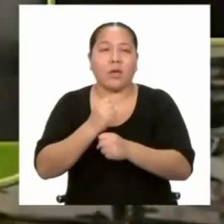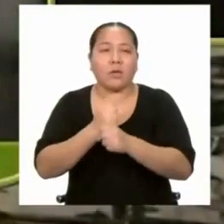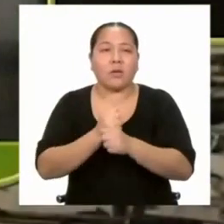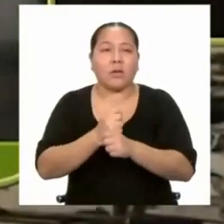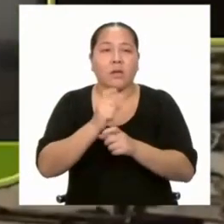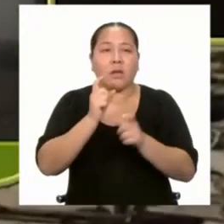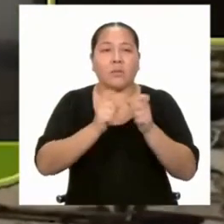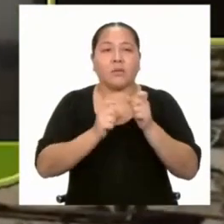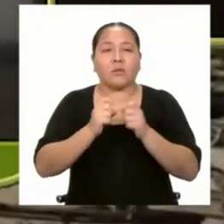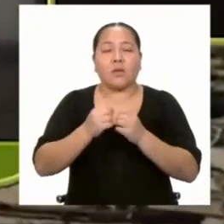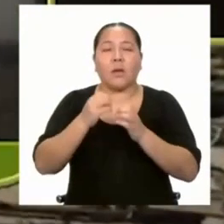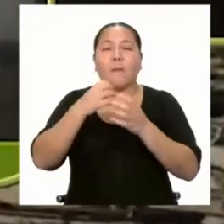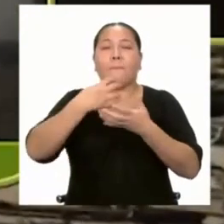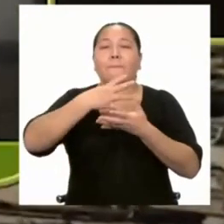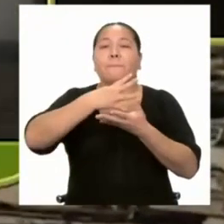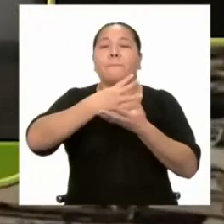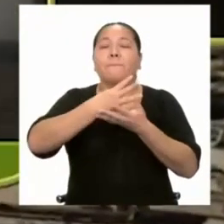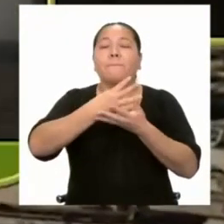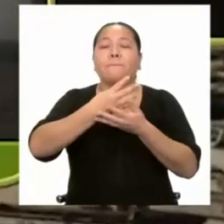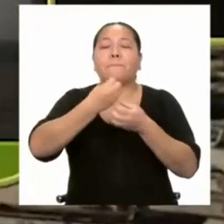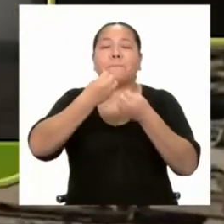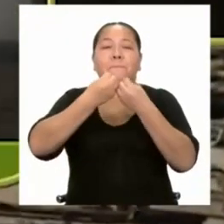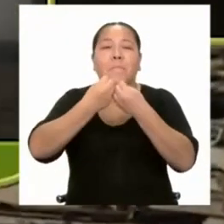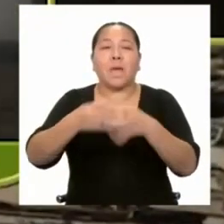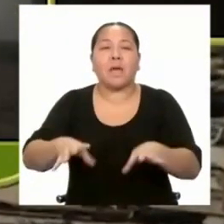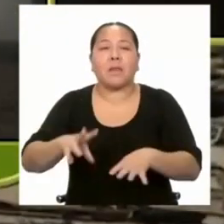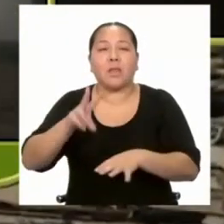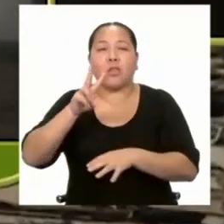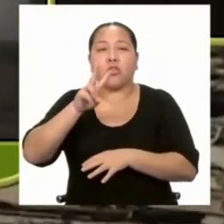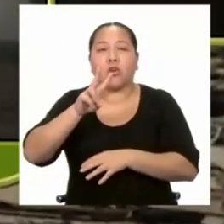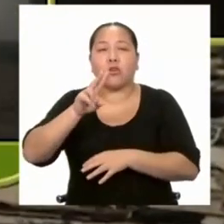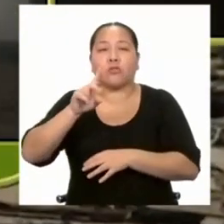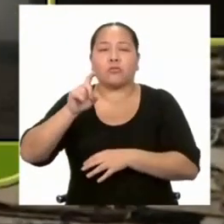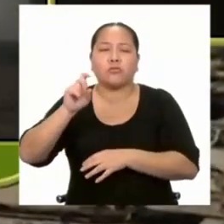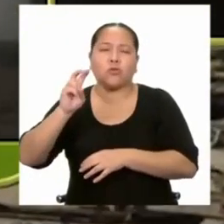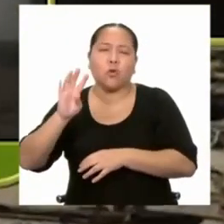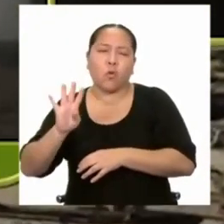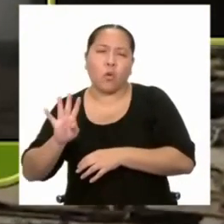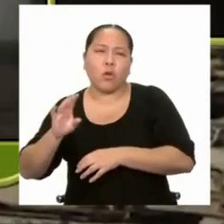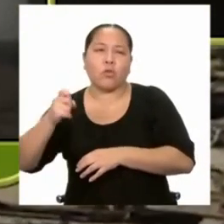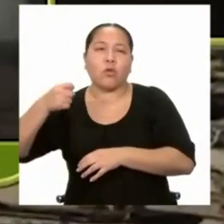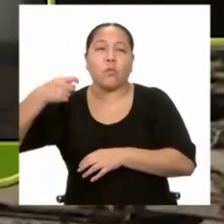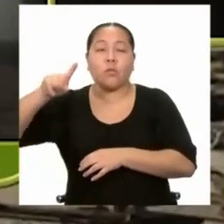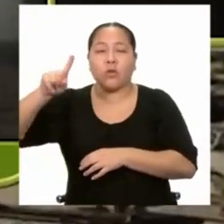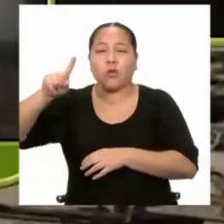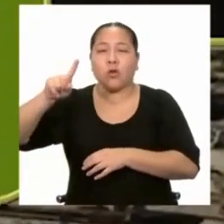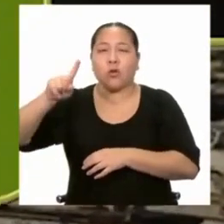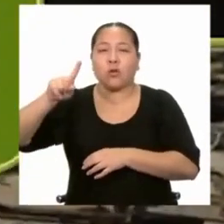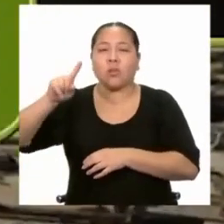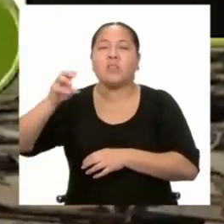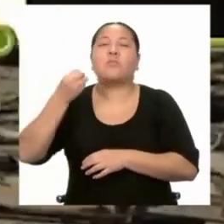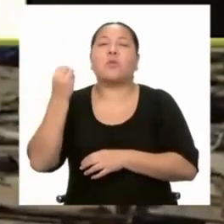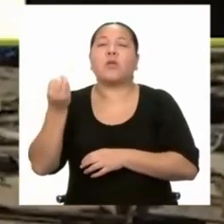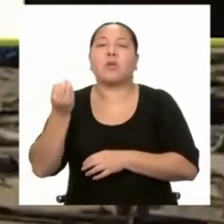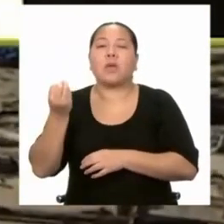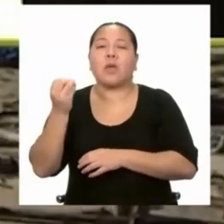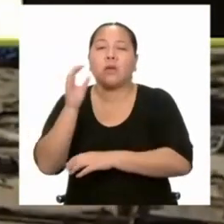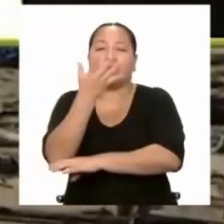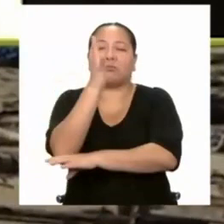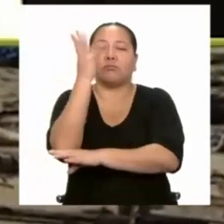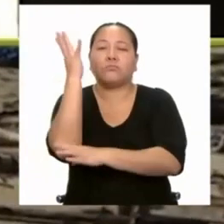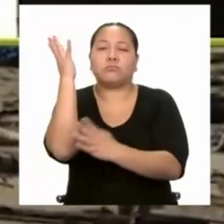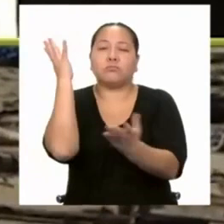entre 2 y 4 billones de dólares en servicios debido a la deforestación.